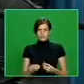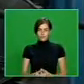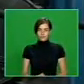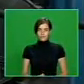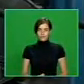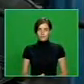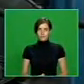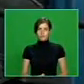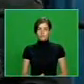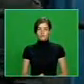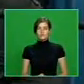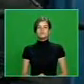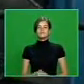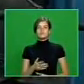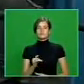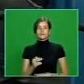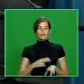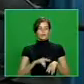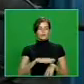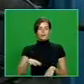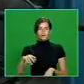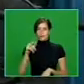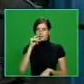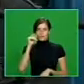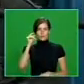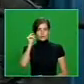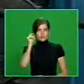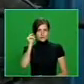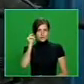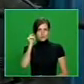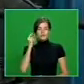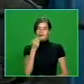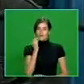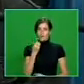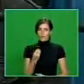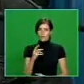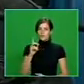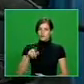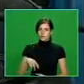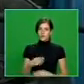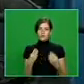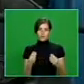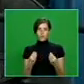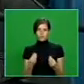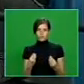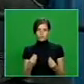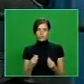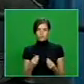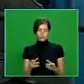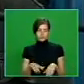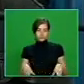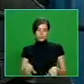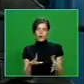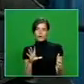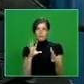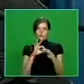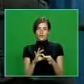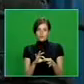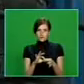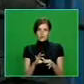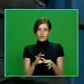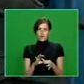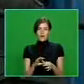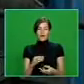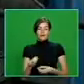pone ese sujeto en las niñas en los niños y en los jóvenes como el espacio para articularnos y